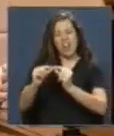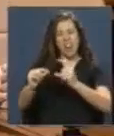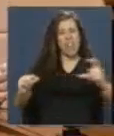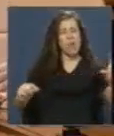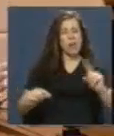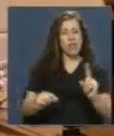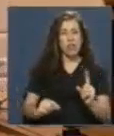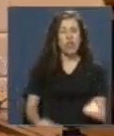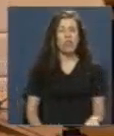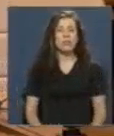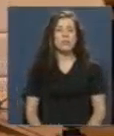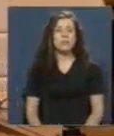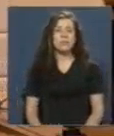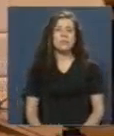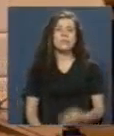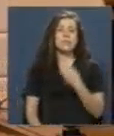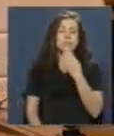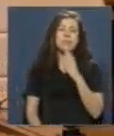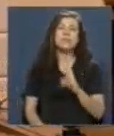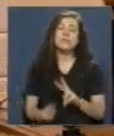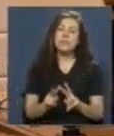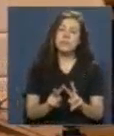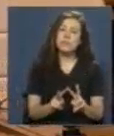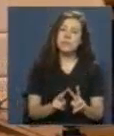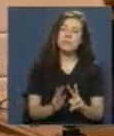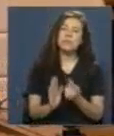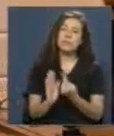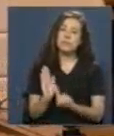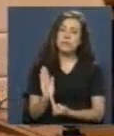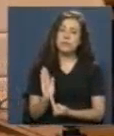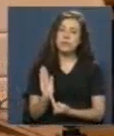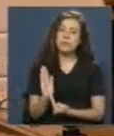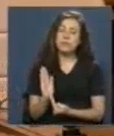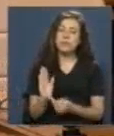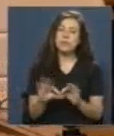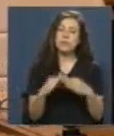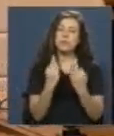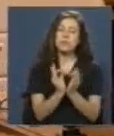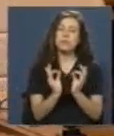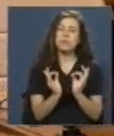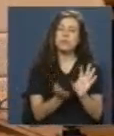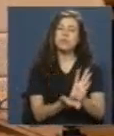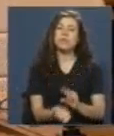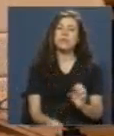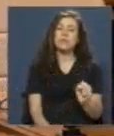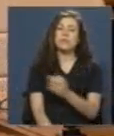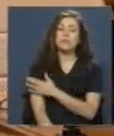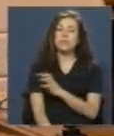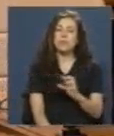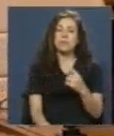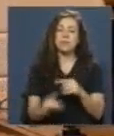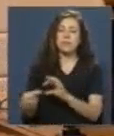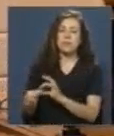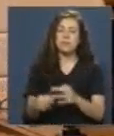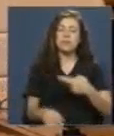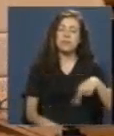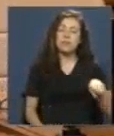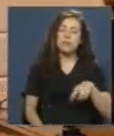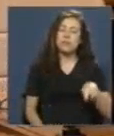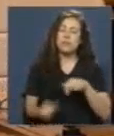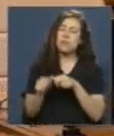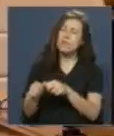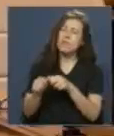sino también incorporando reformas estructurales al modelo de AFP, y por eso es que hemos insistido